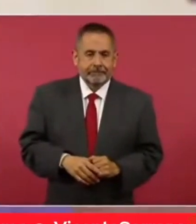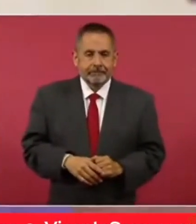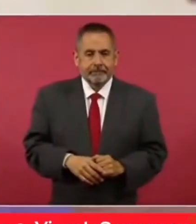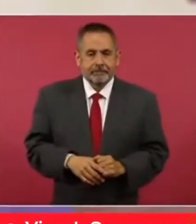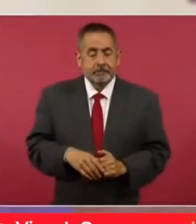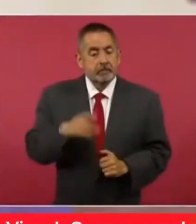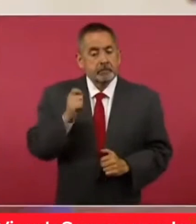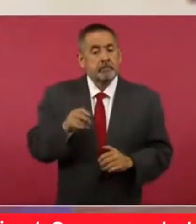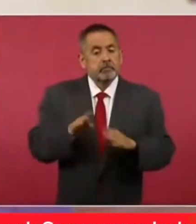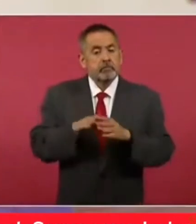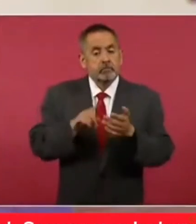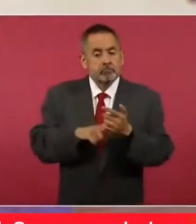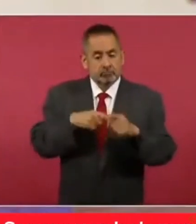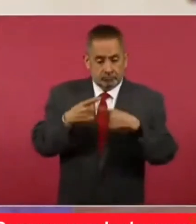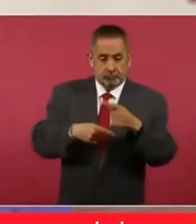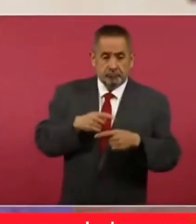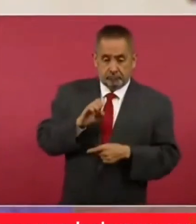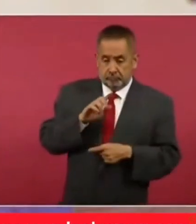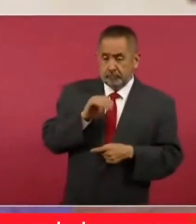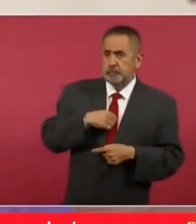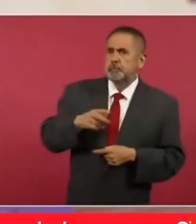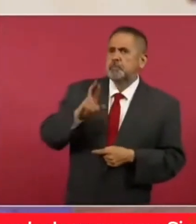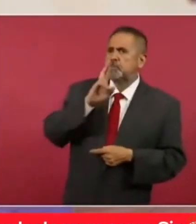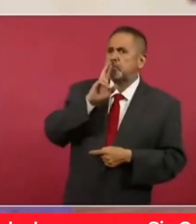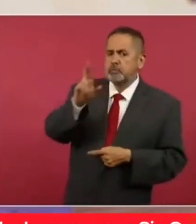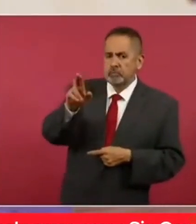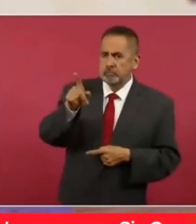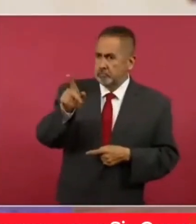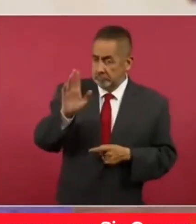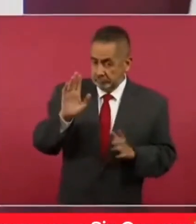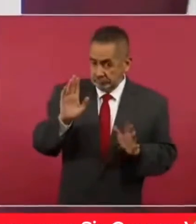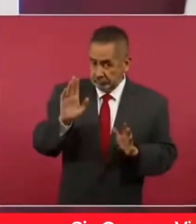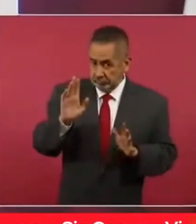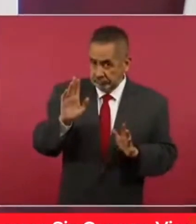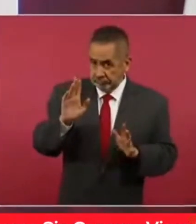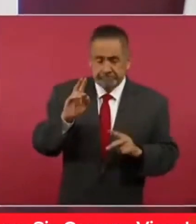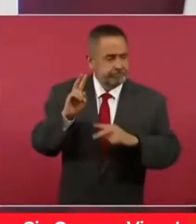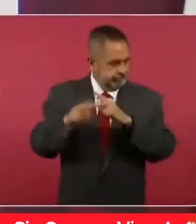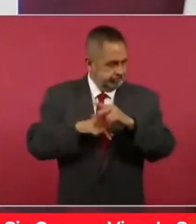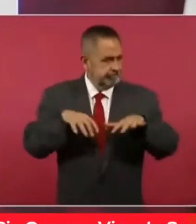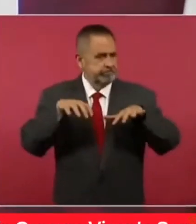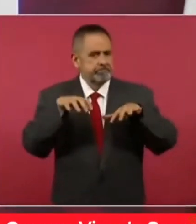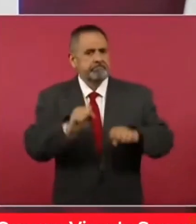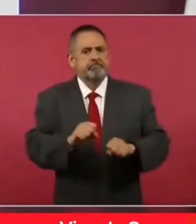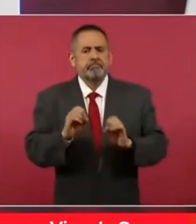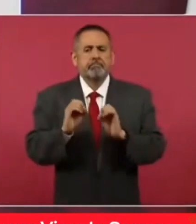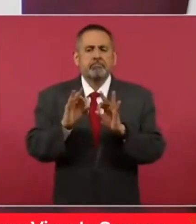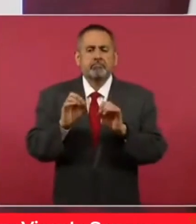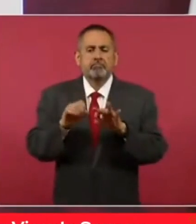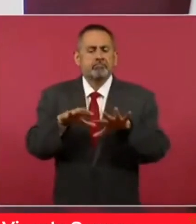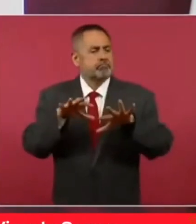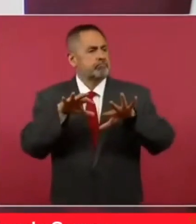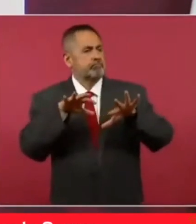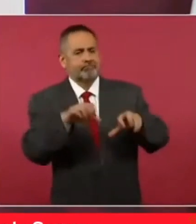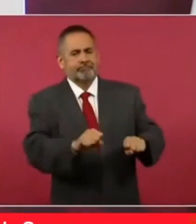Y entonces que ella le contestó de que iban a tomar todas las oficinas